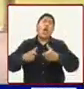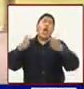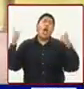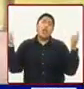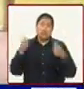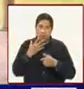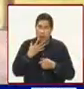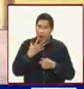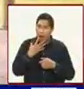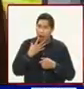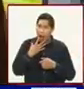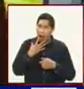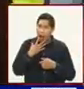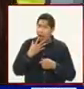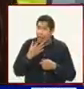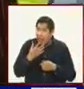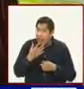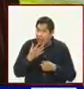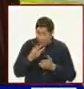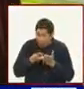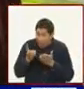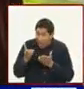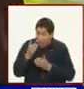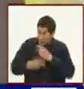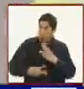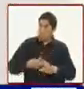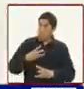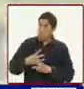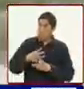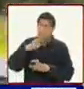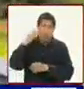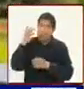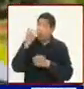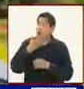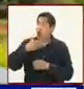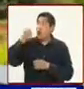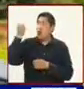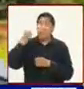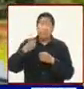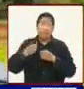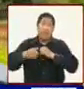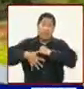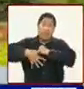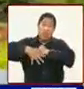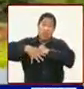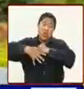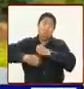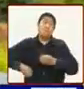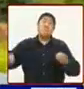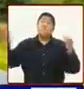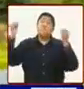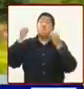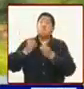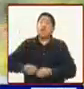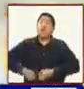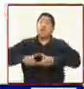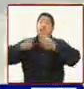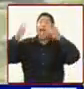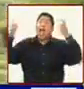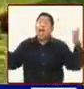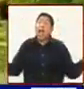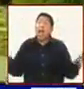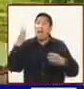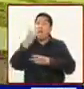Ha sido un increíble reconocimiento que nos ha dado Guinness World Records. De la hoja más grande del mundo, es mucha cosa.